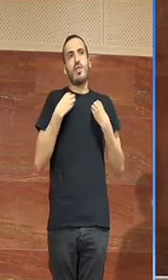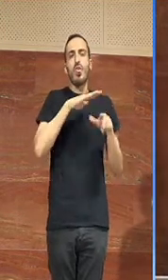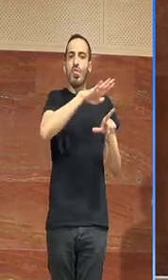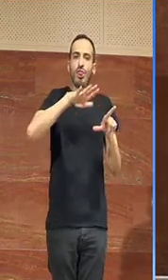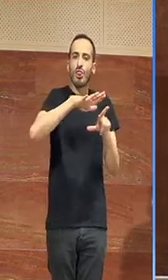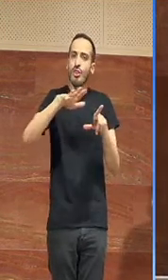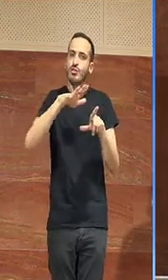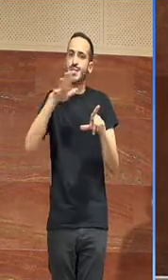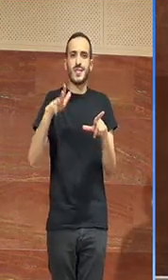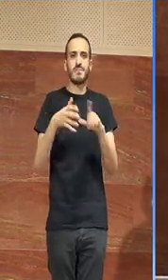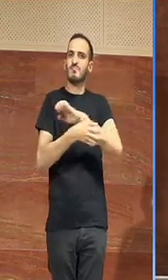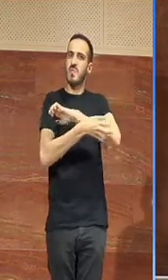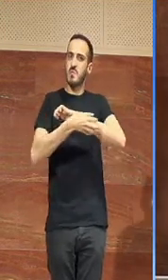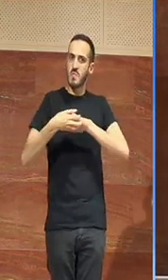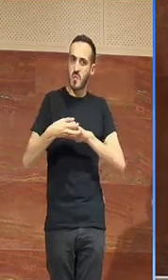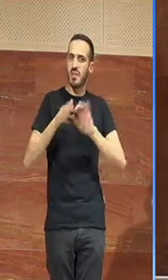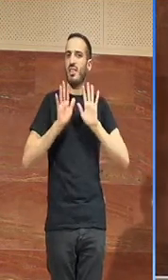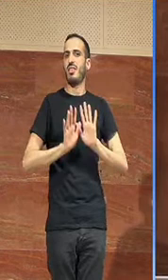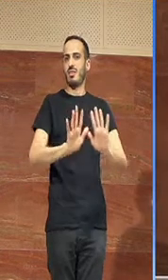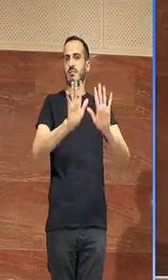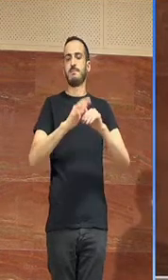sin acceso a lo básico.